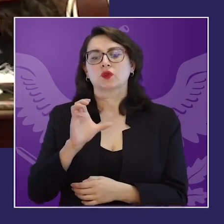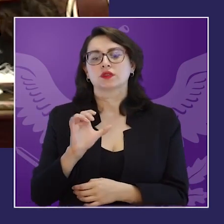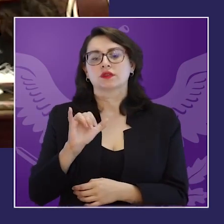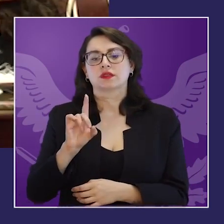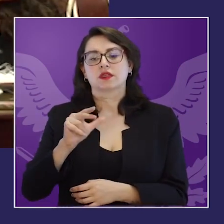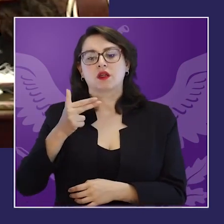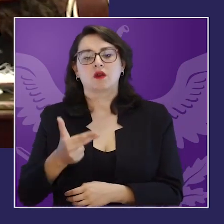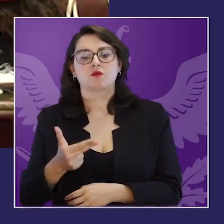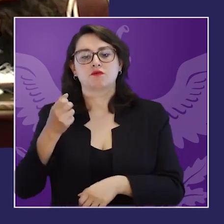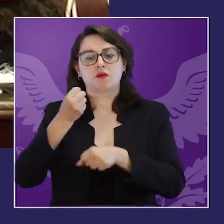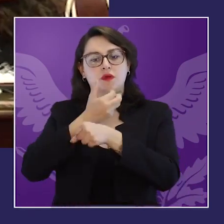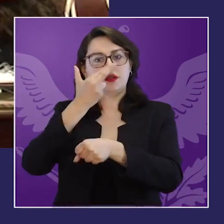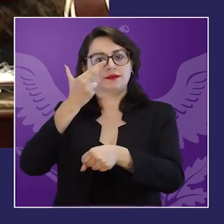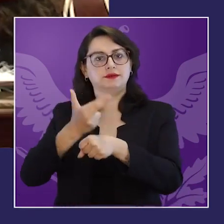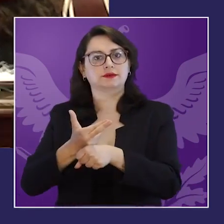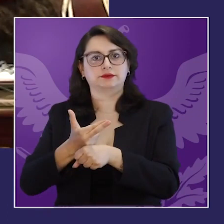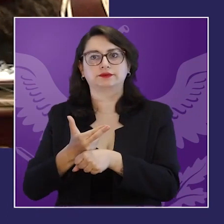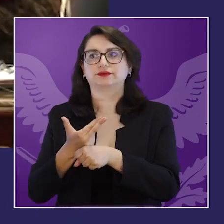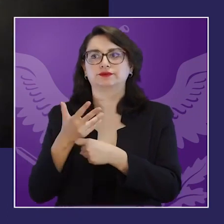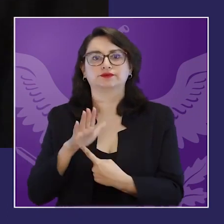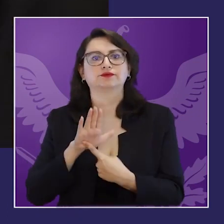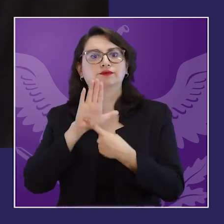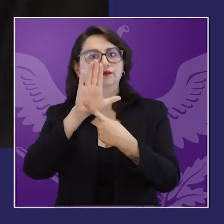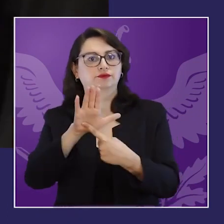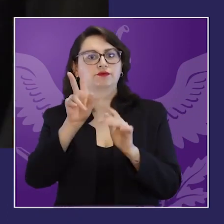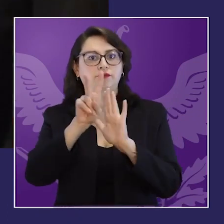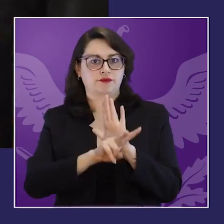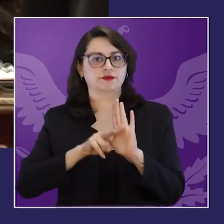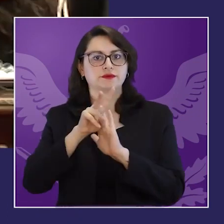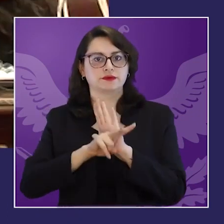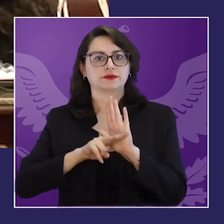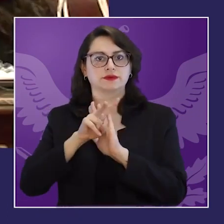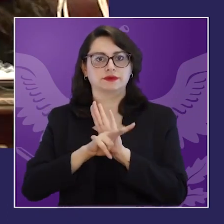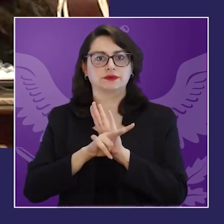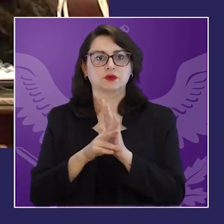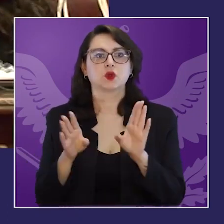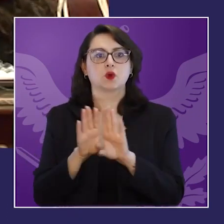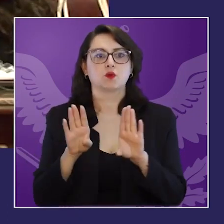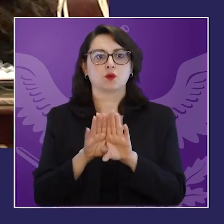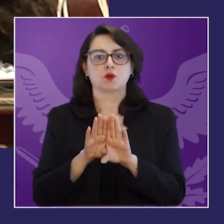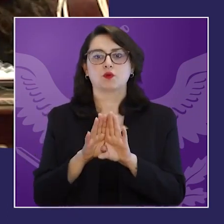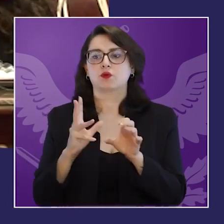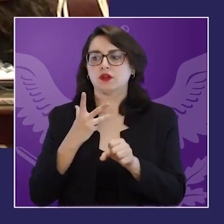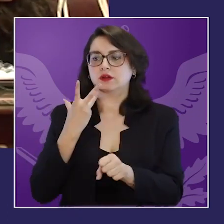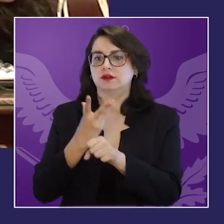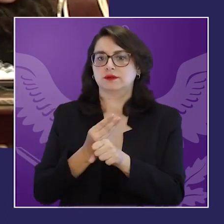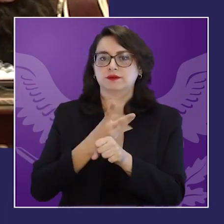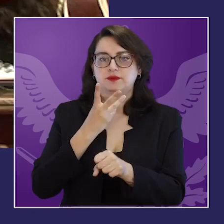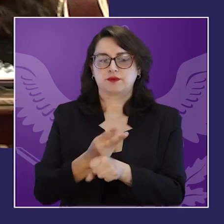Tenemos un video de la secretaria adjunta de la Corte Interamericana de Derechos Humanos que nos presentaba, bueno, a